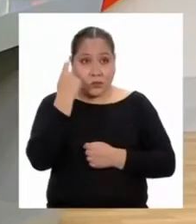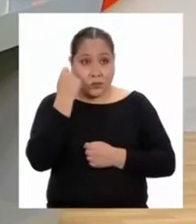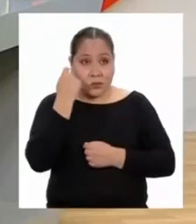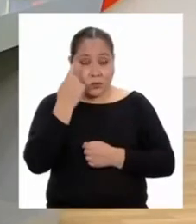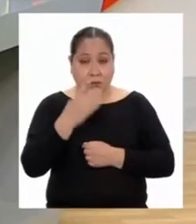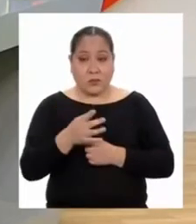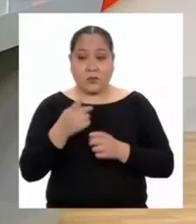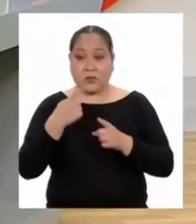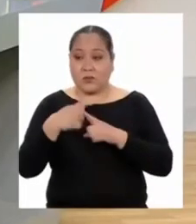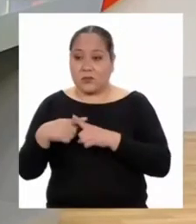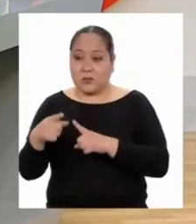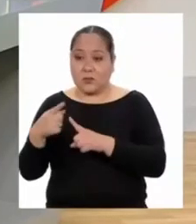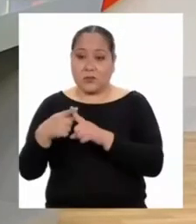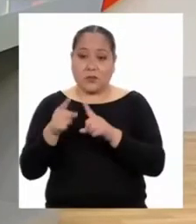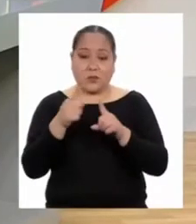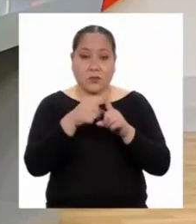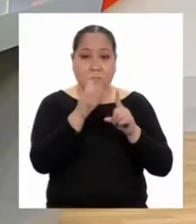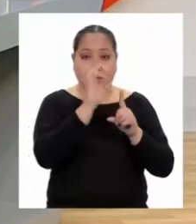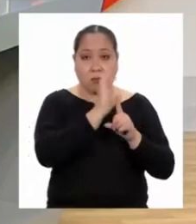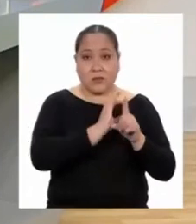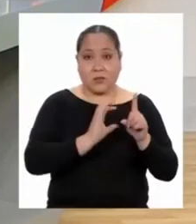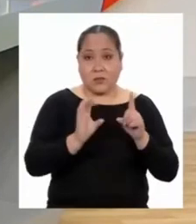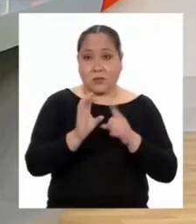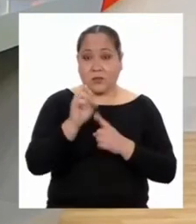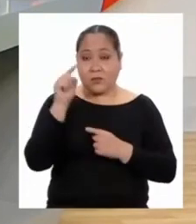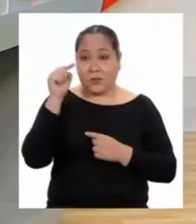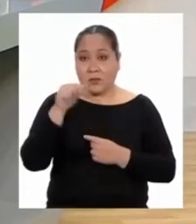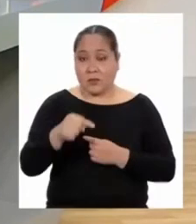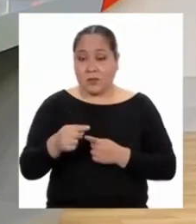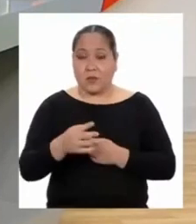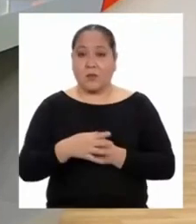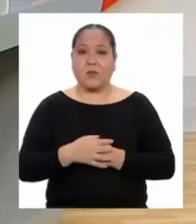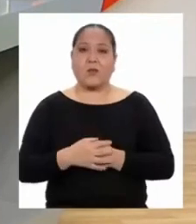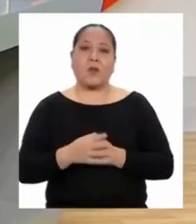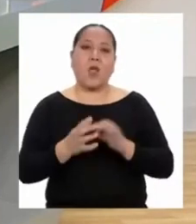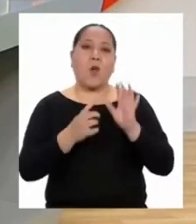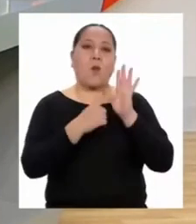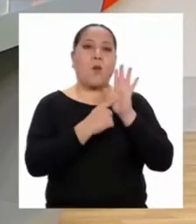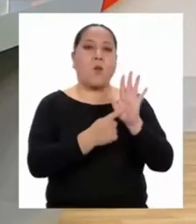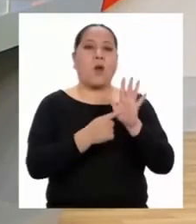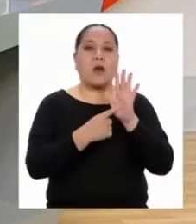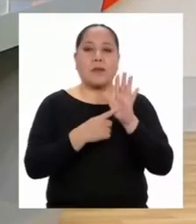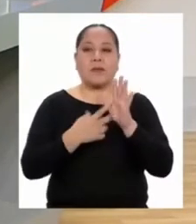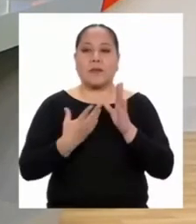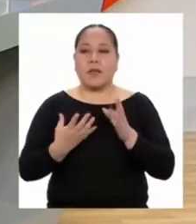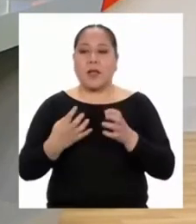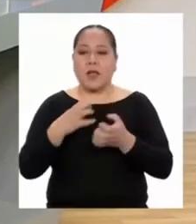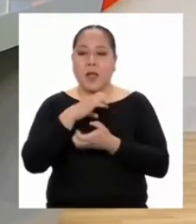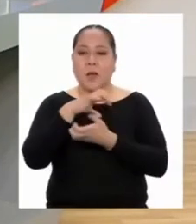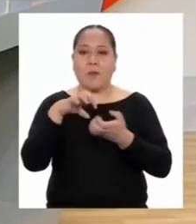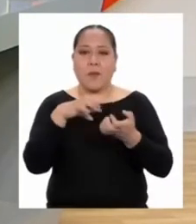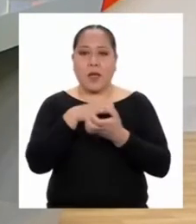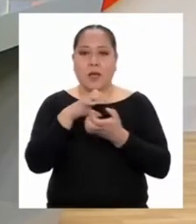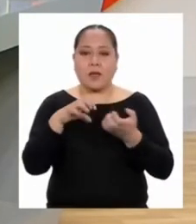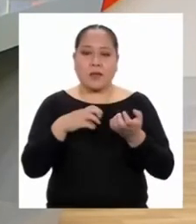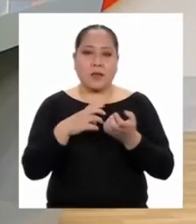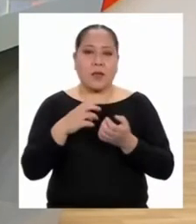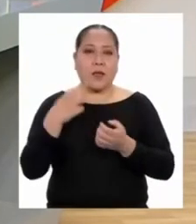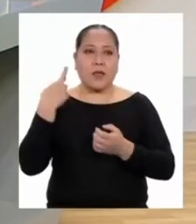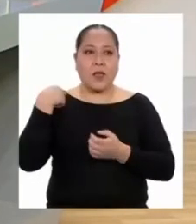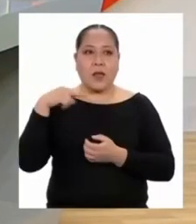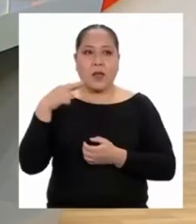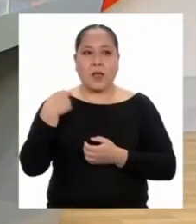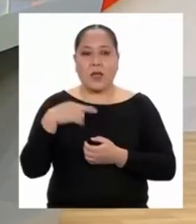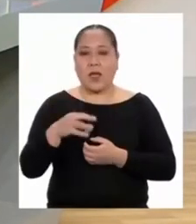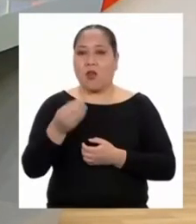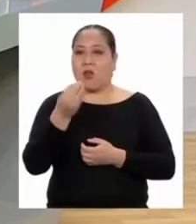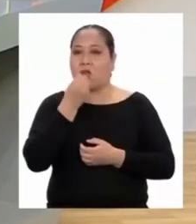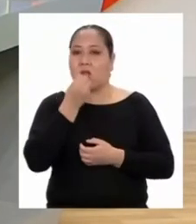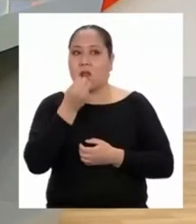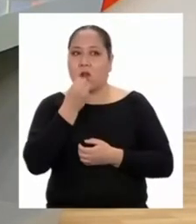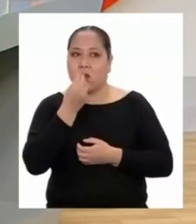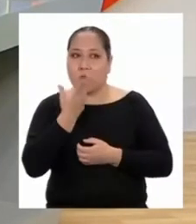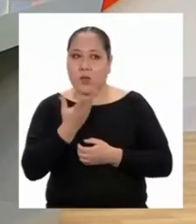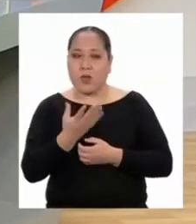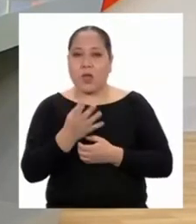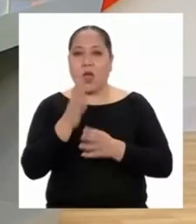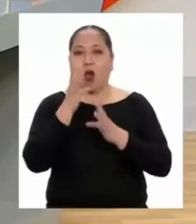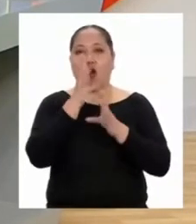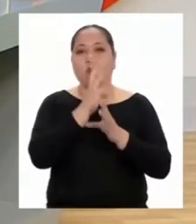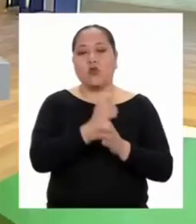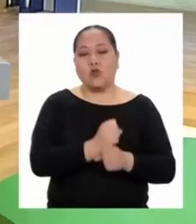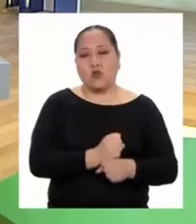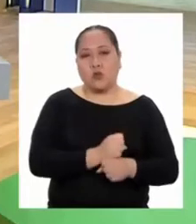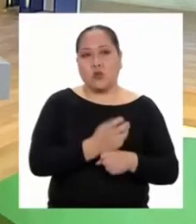la diversidad cultural en nuestro país se manifiesta en la fusión de aspectos como la religión, la comida, las